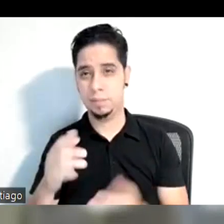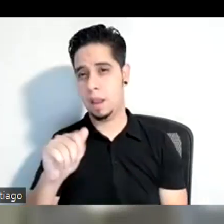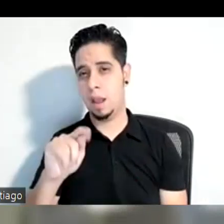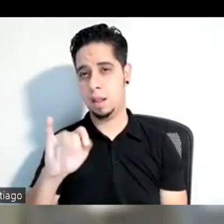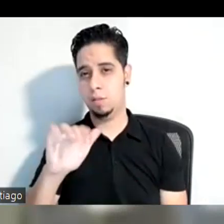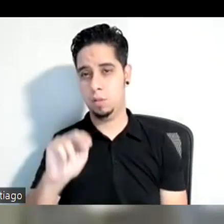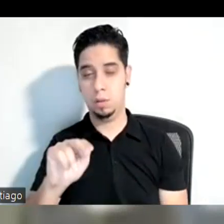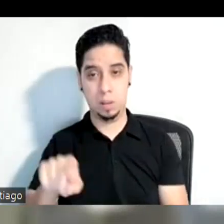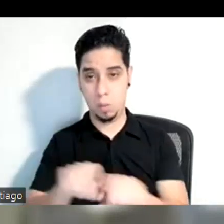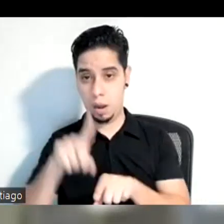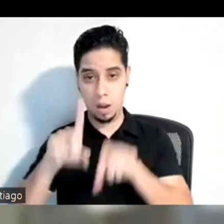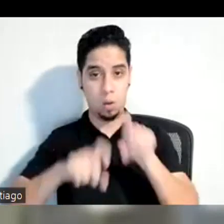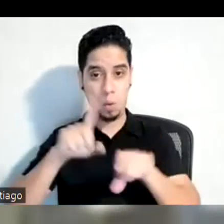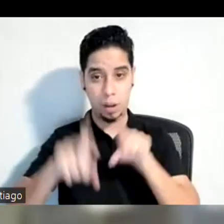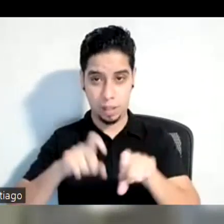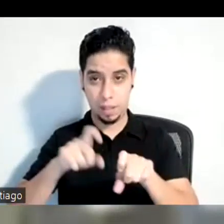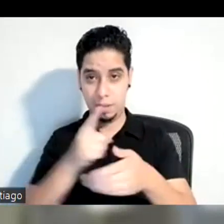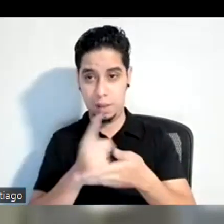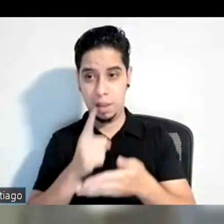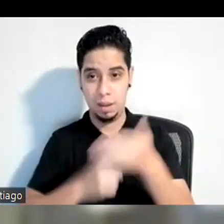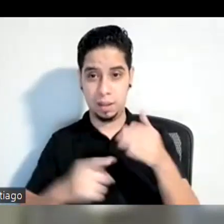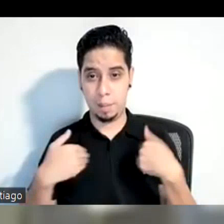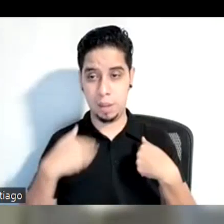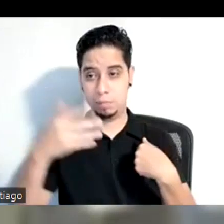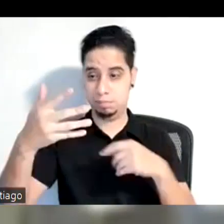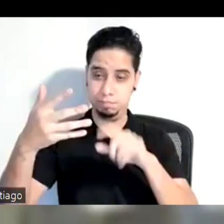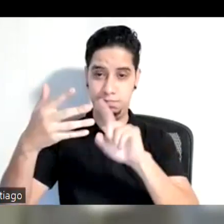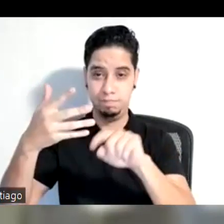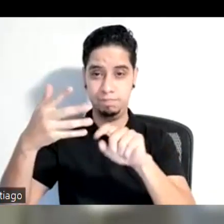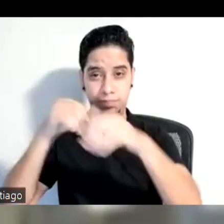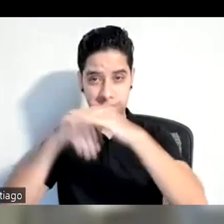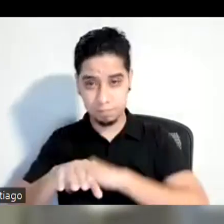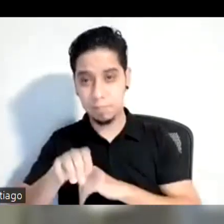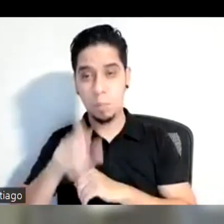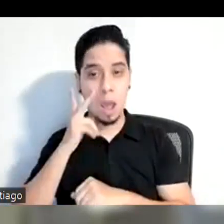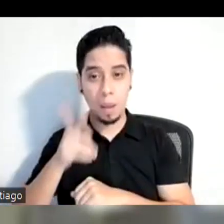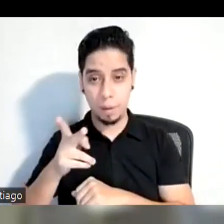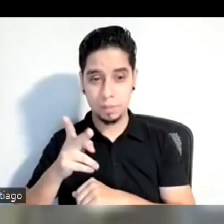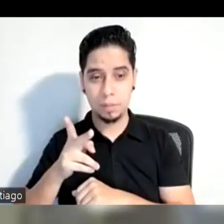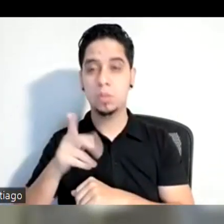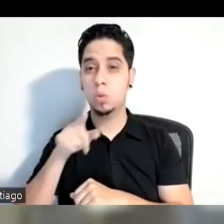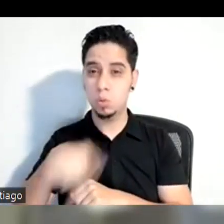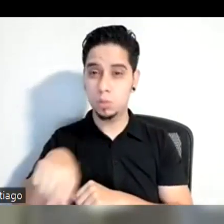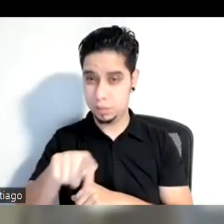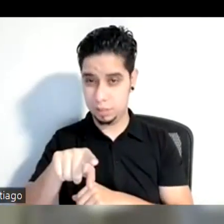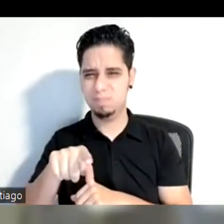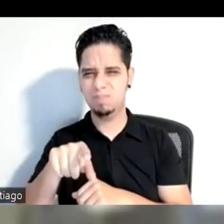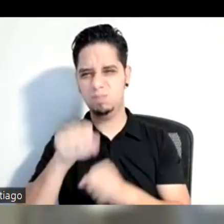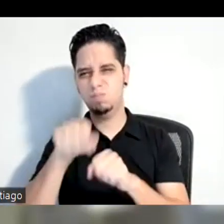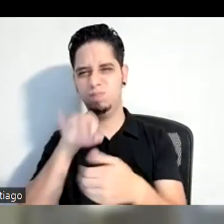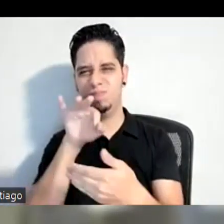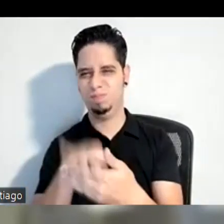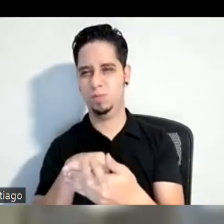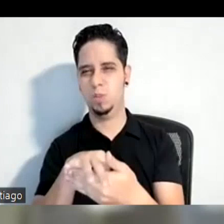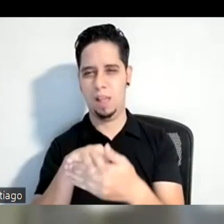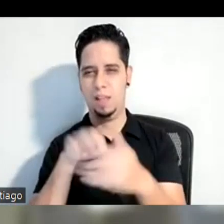paso, también hay una pestañita para ella en la paginita de artefusión.org para que usted pueda emitir su voto de la encuesta